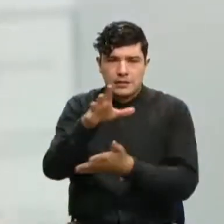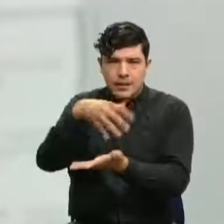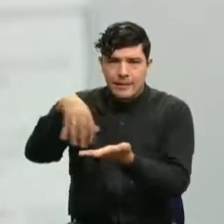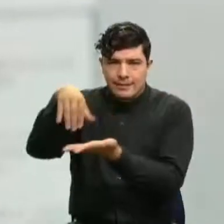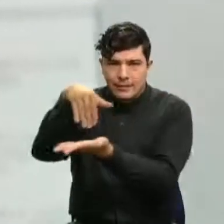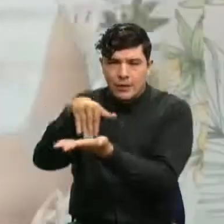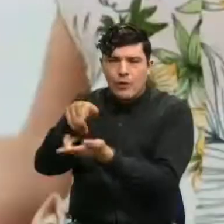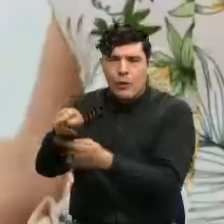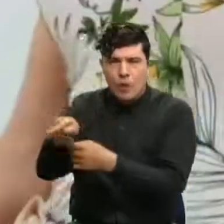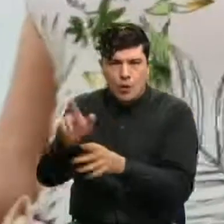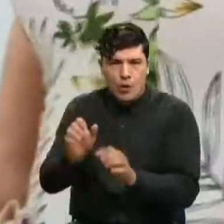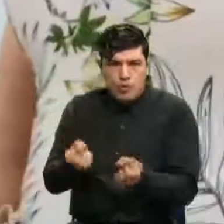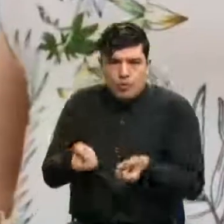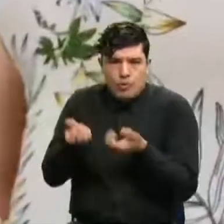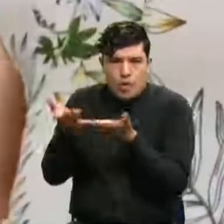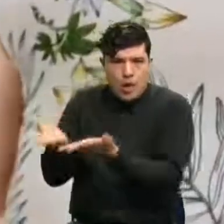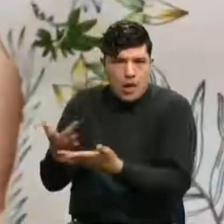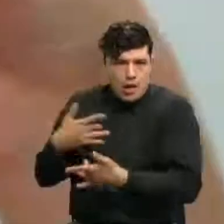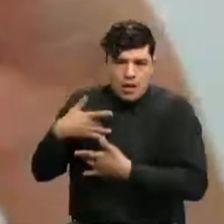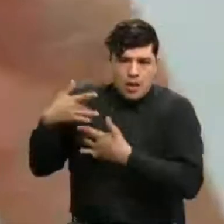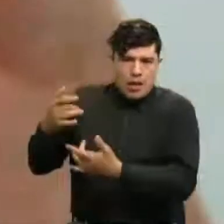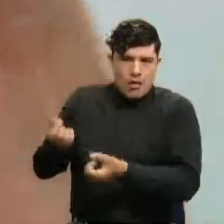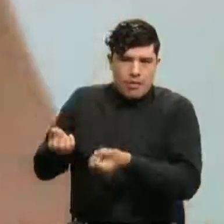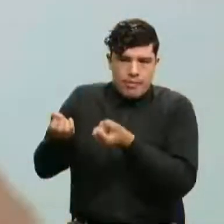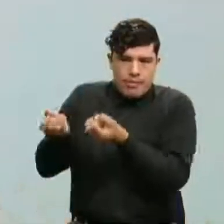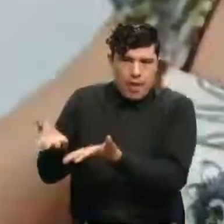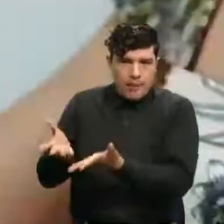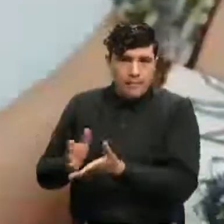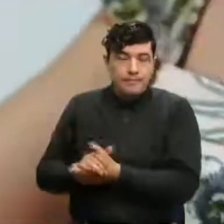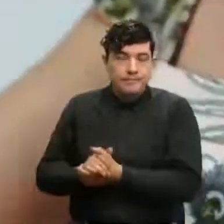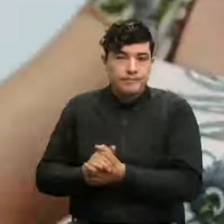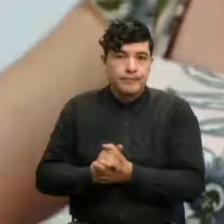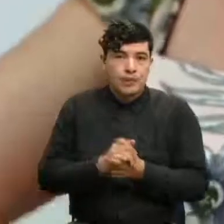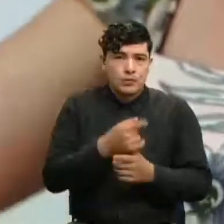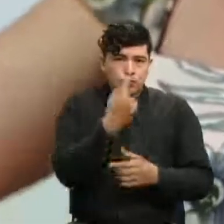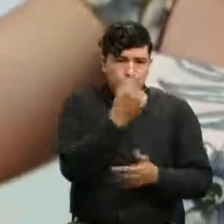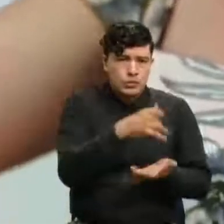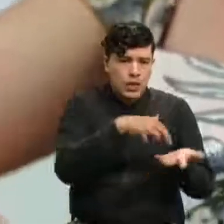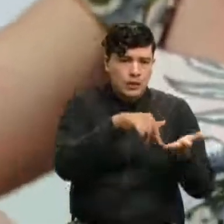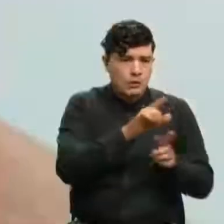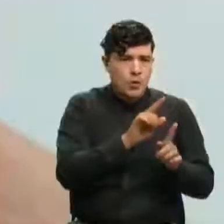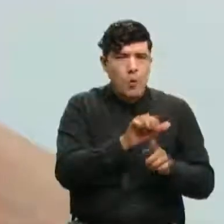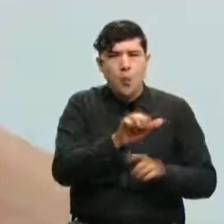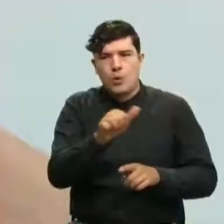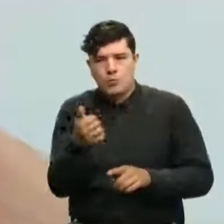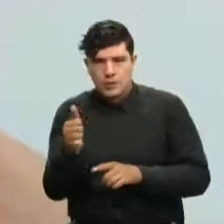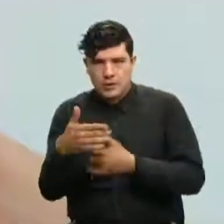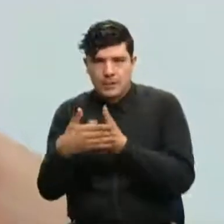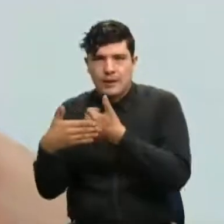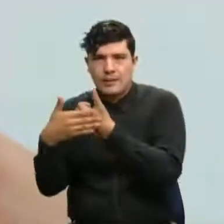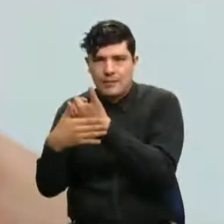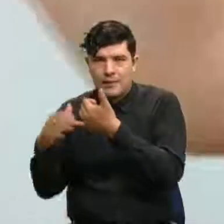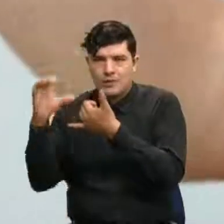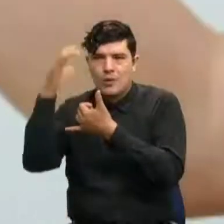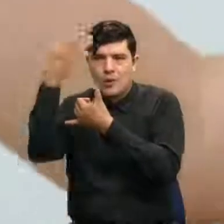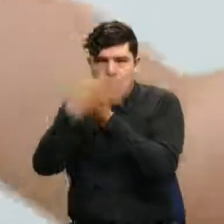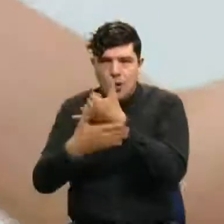estos dispositivos, no solamente en Santander, sino fuera de nuestro departamento, para